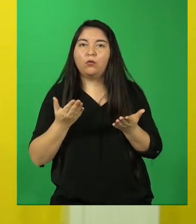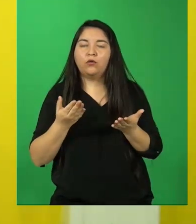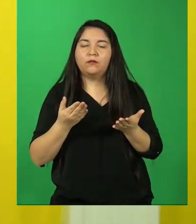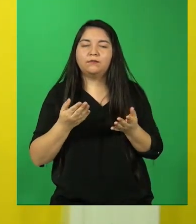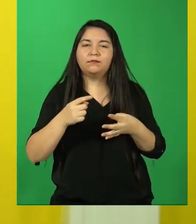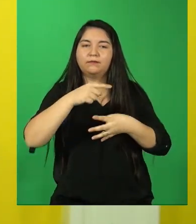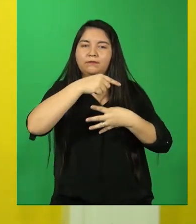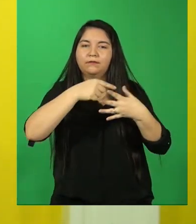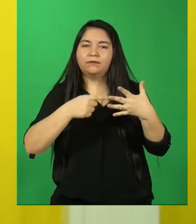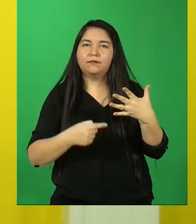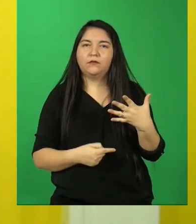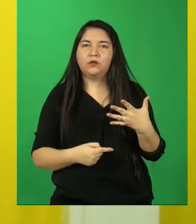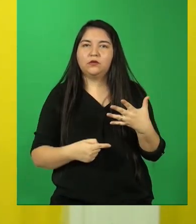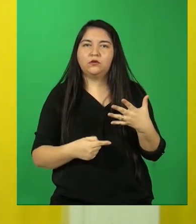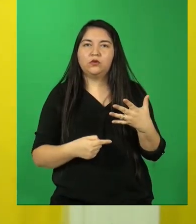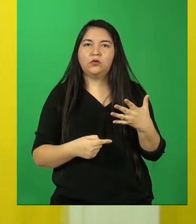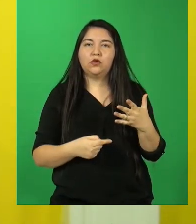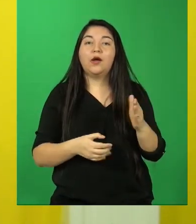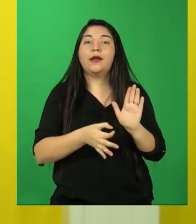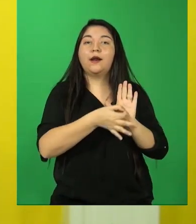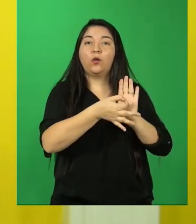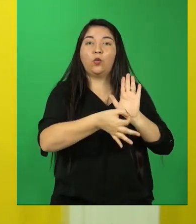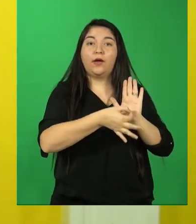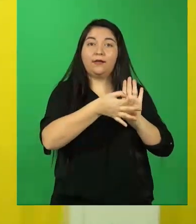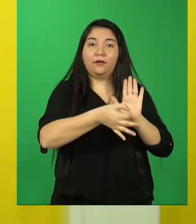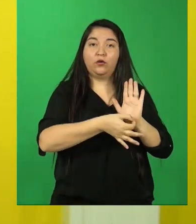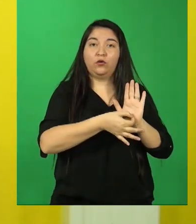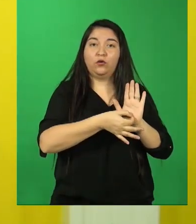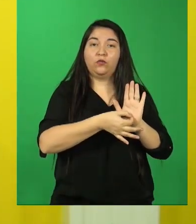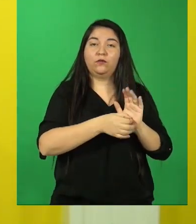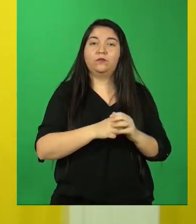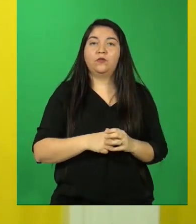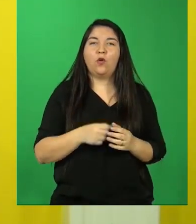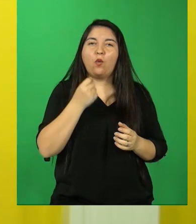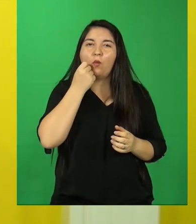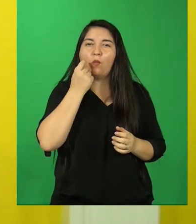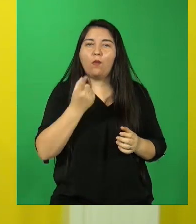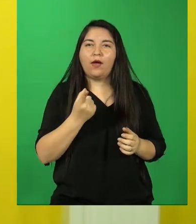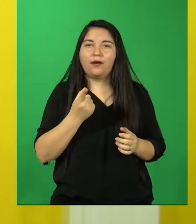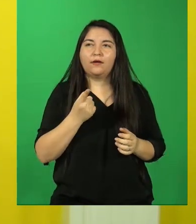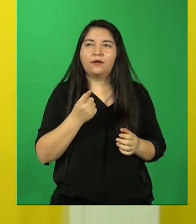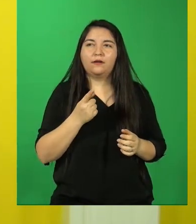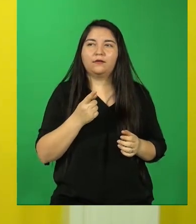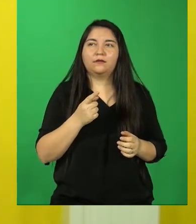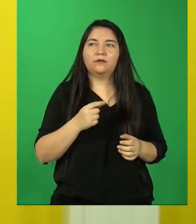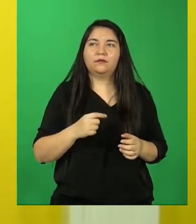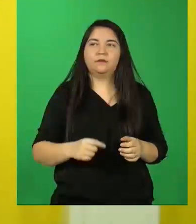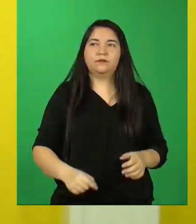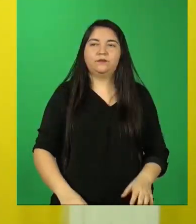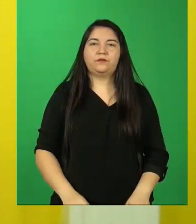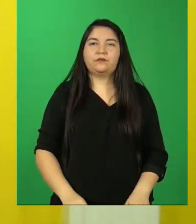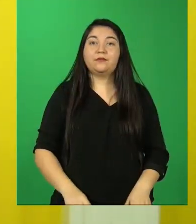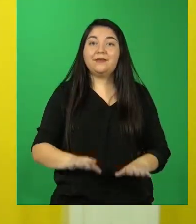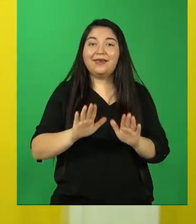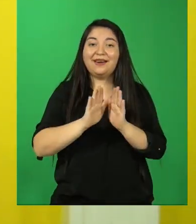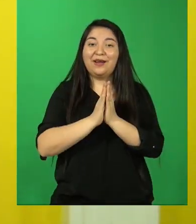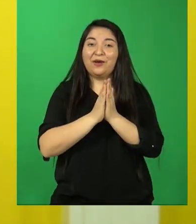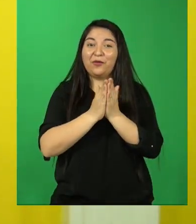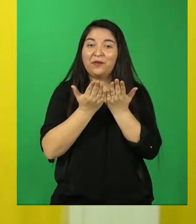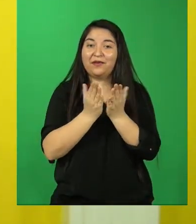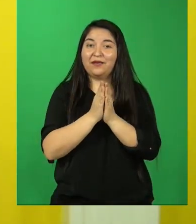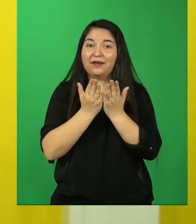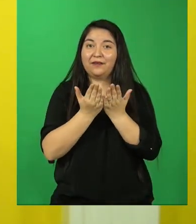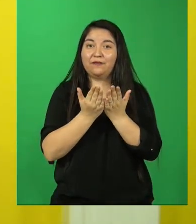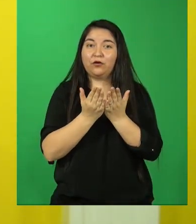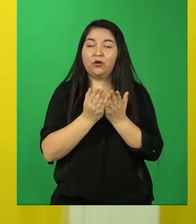Todo eso, ¿en qué cuento? En el cuento que aparece en su libro